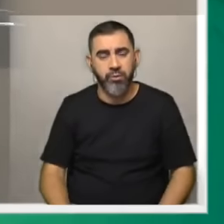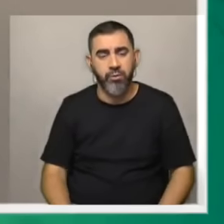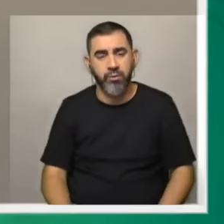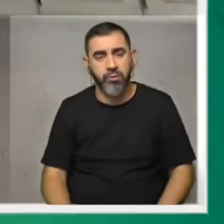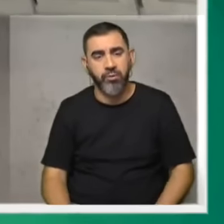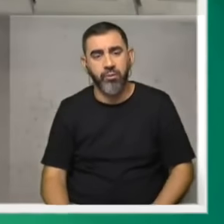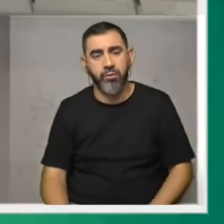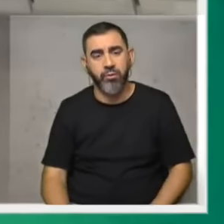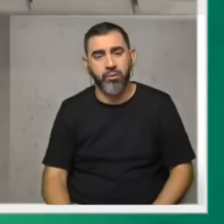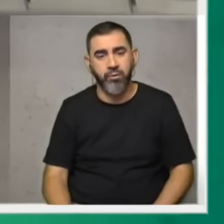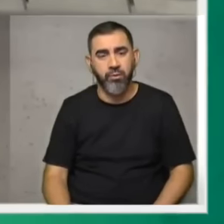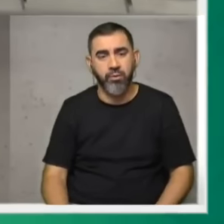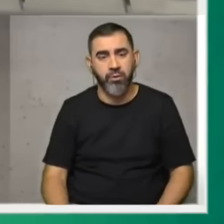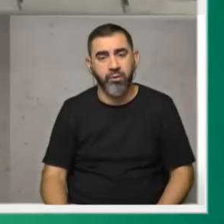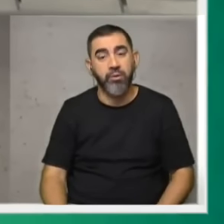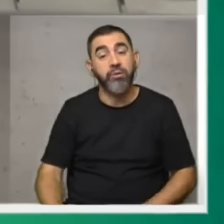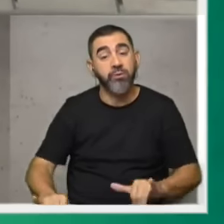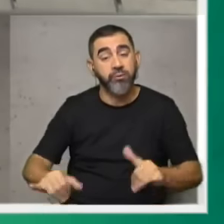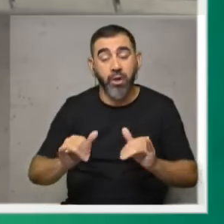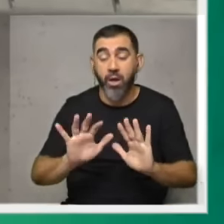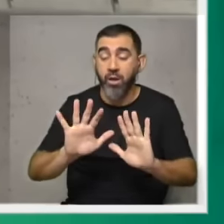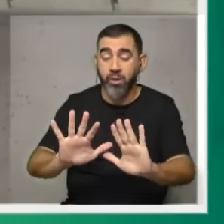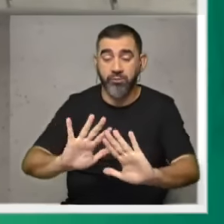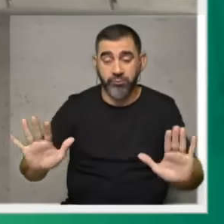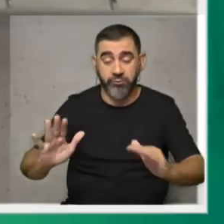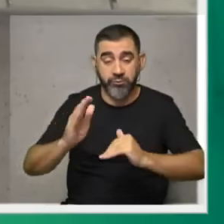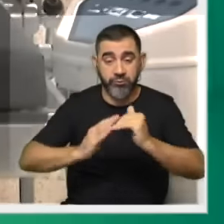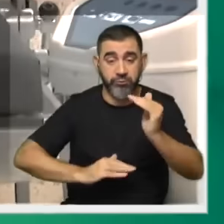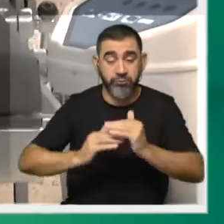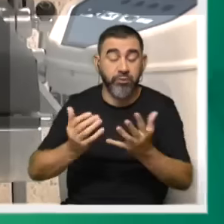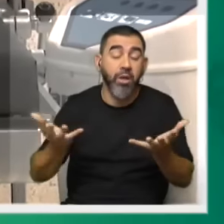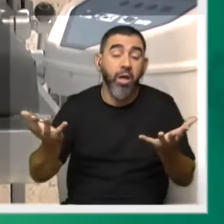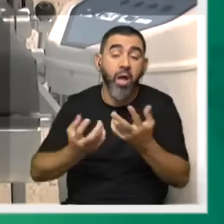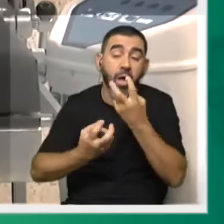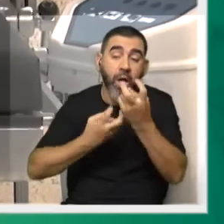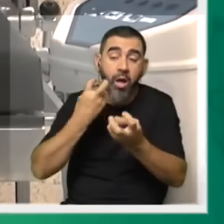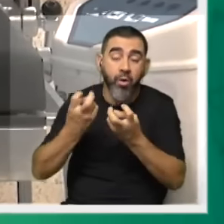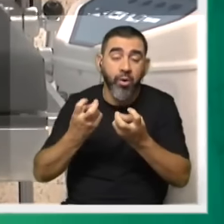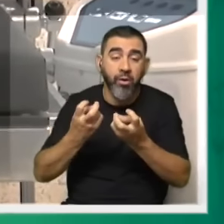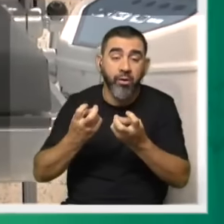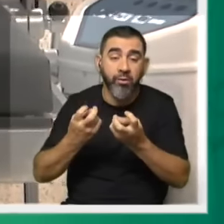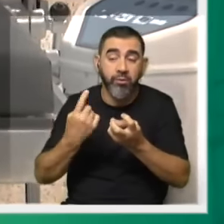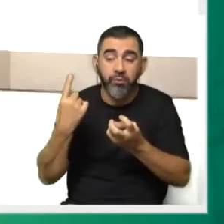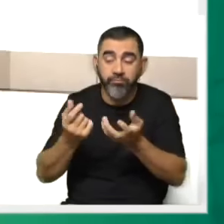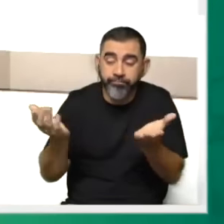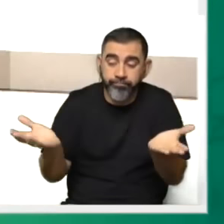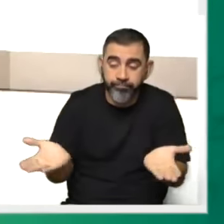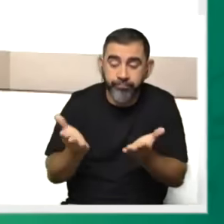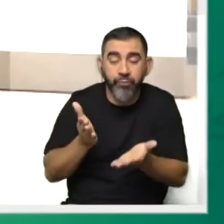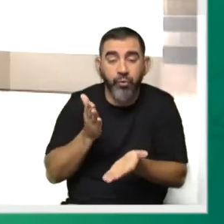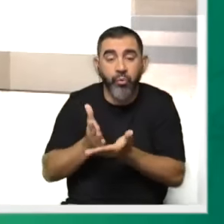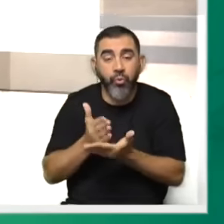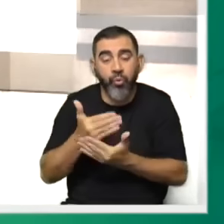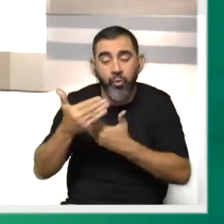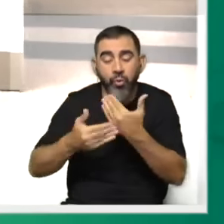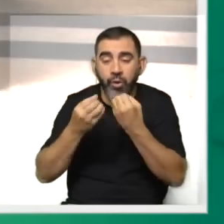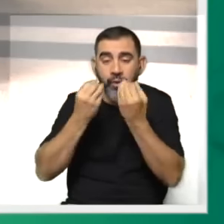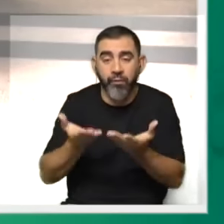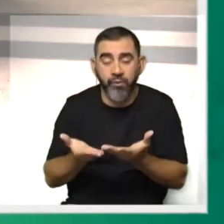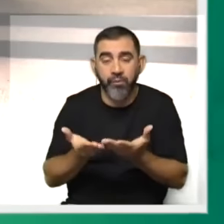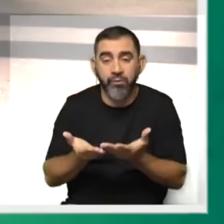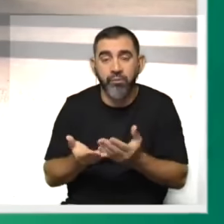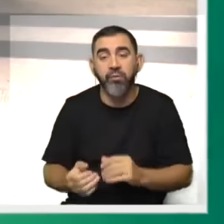instancia repito ya está hecho así Ahora lo que hay que tratar es de todos empujar y colaborar para que funcione de la mejor manera y